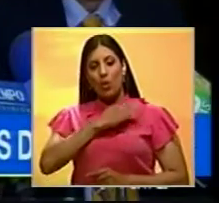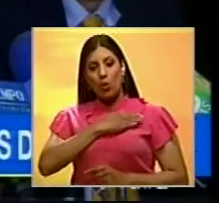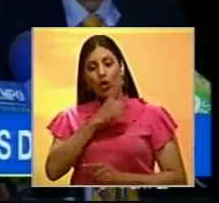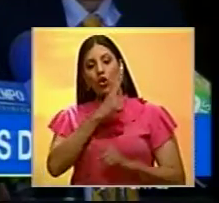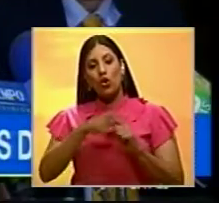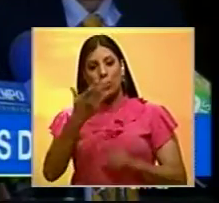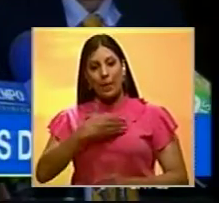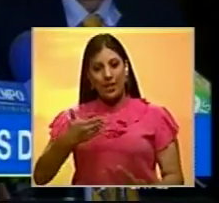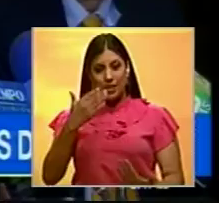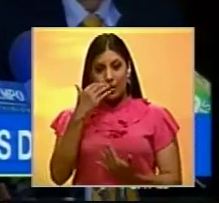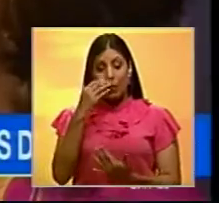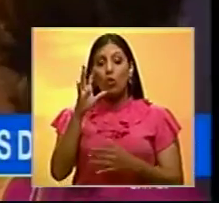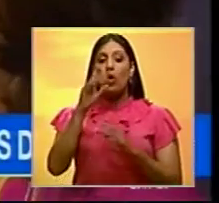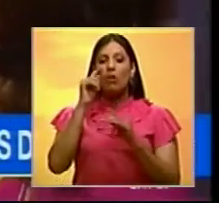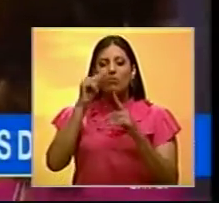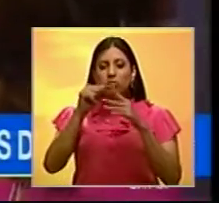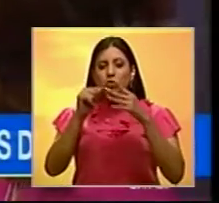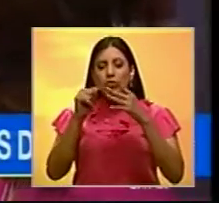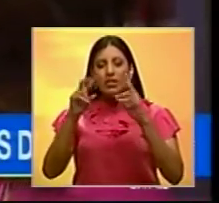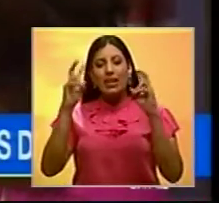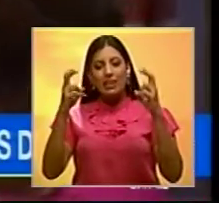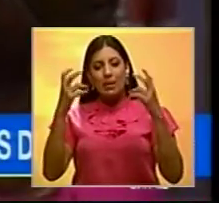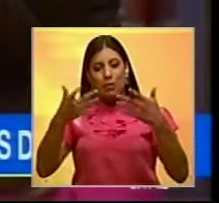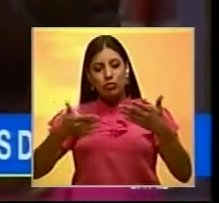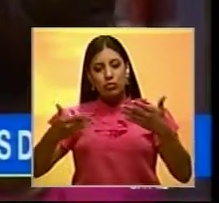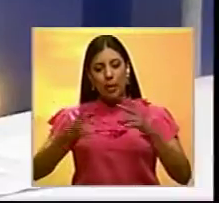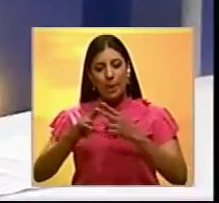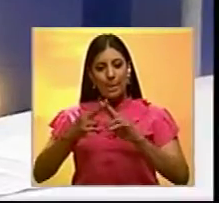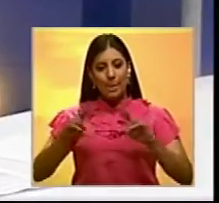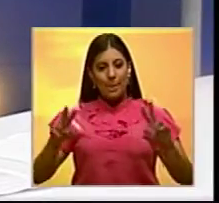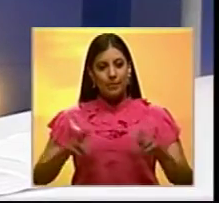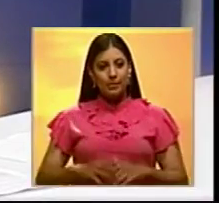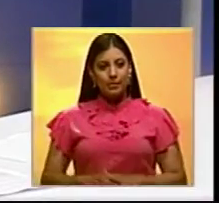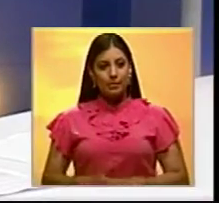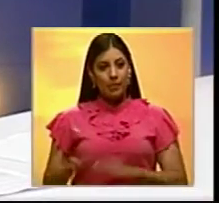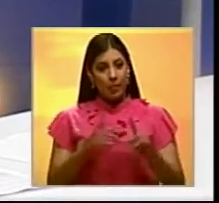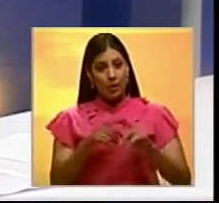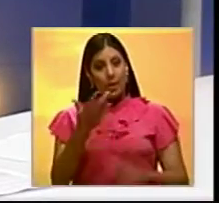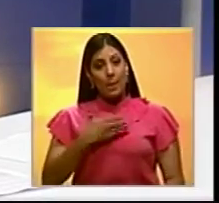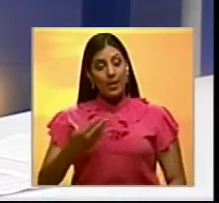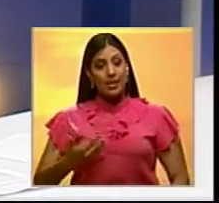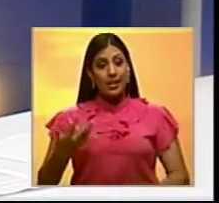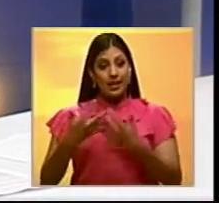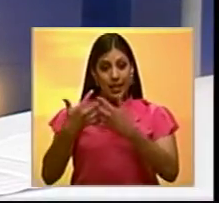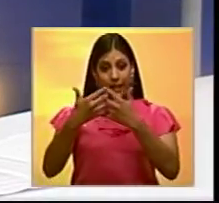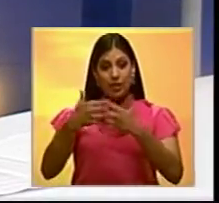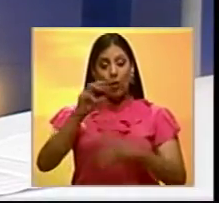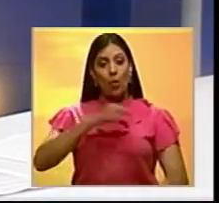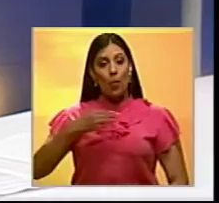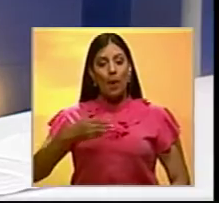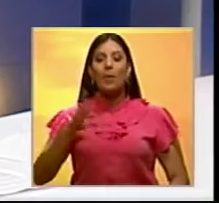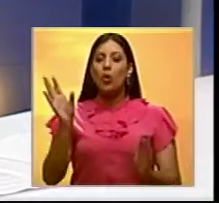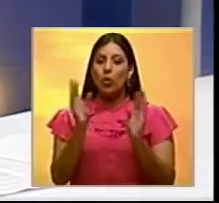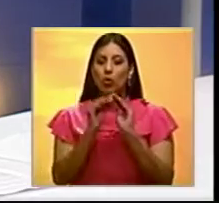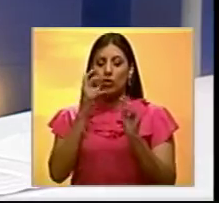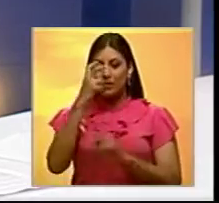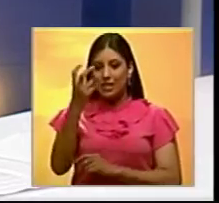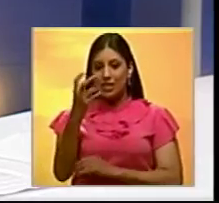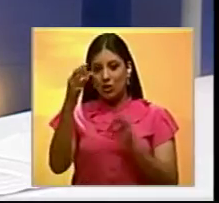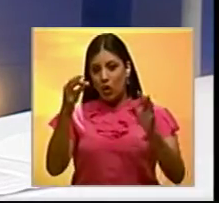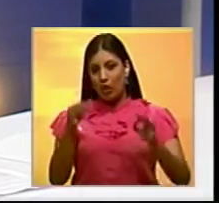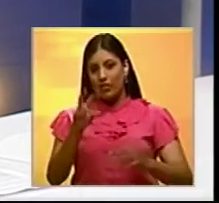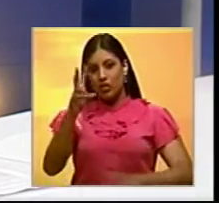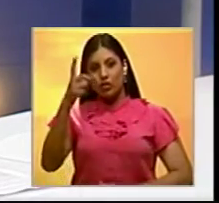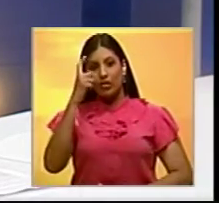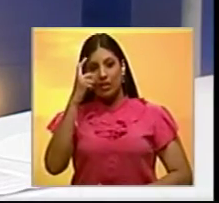Andrés Pastrana los puntos del texto de paz. El presidente de Estados Unidos, Barack Obama, concluyó su visita oficial de